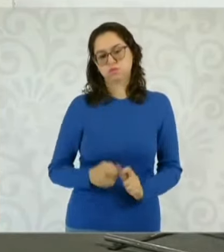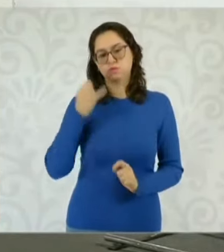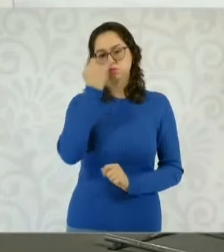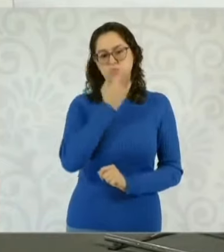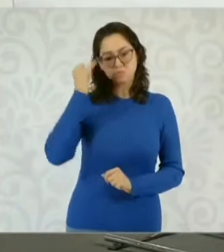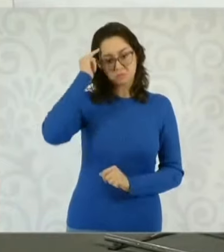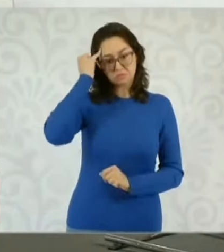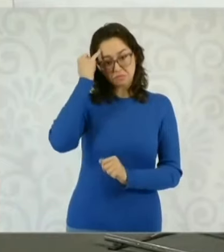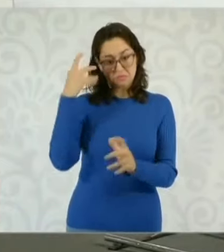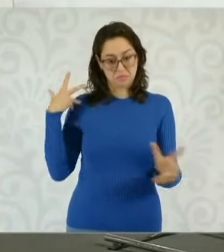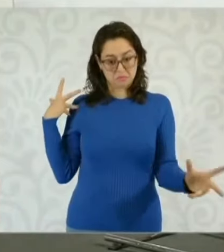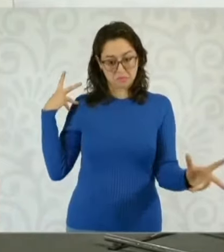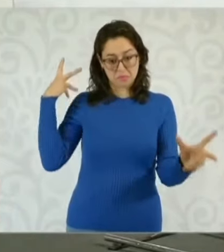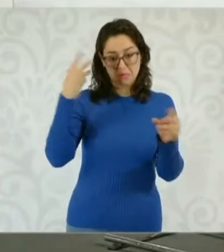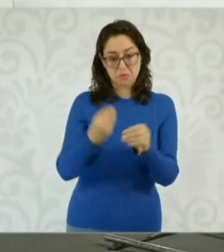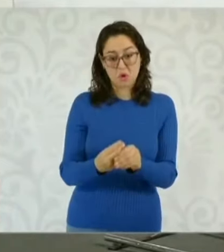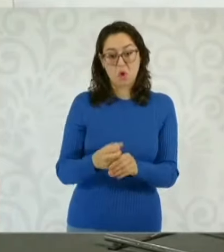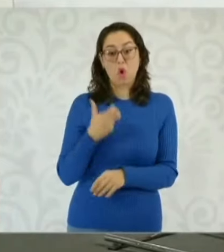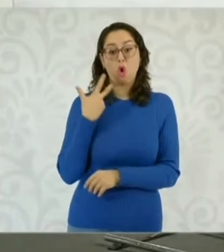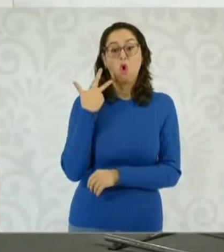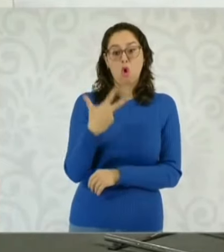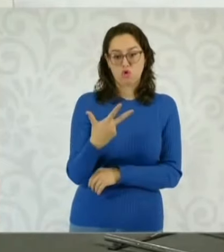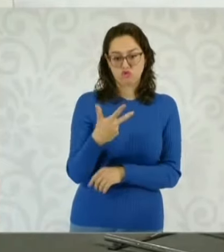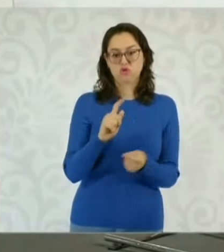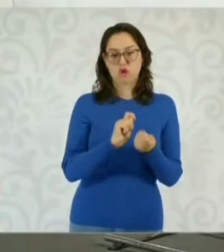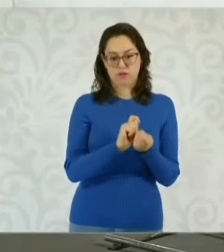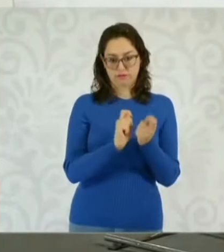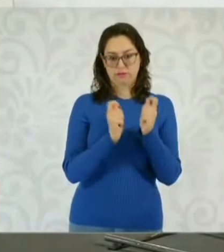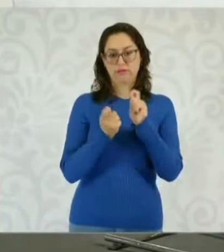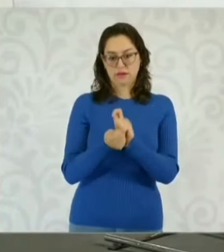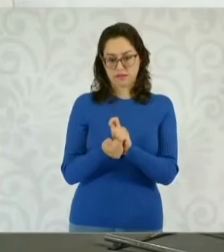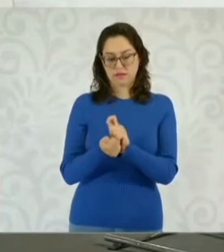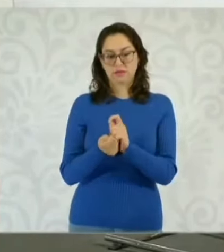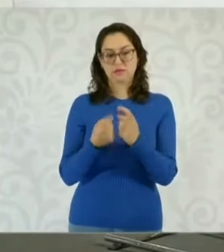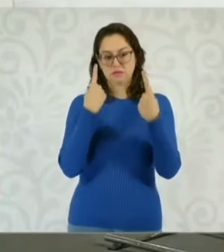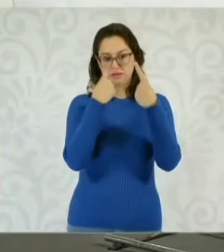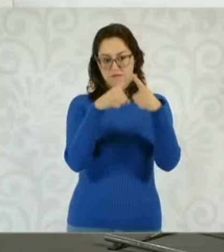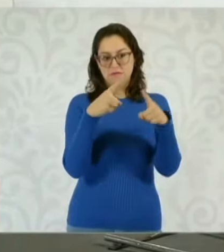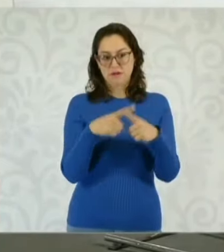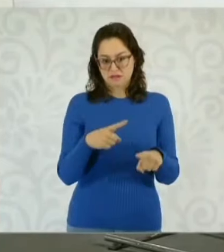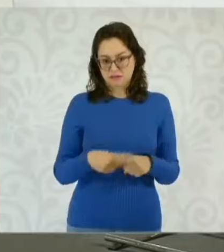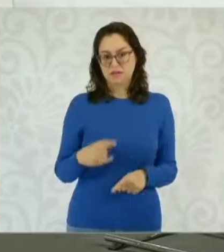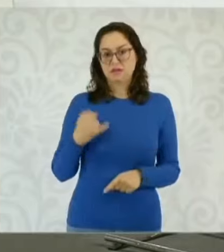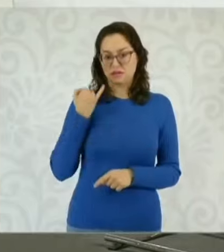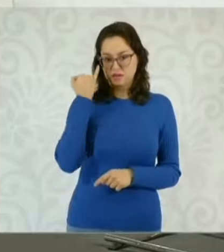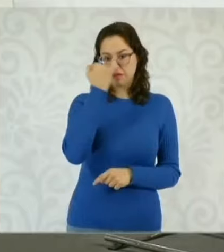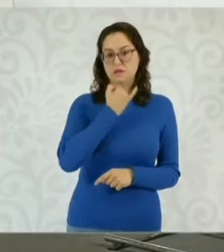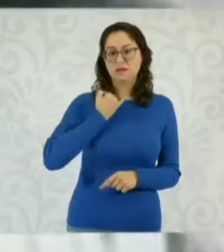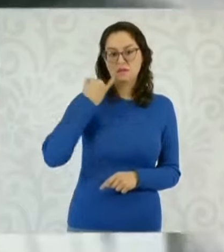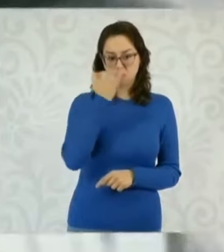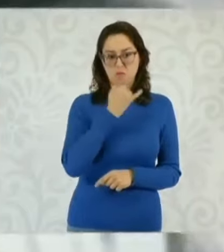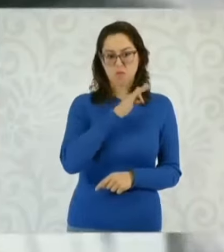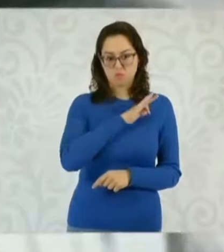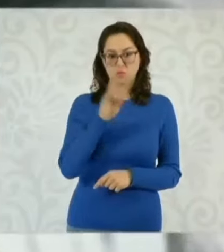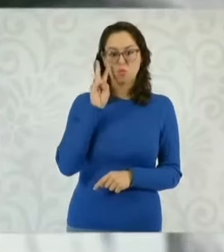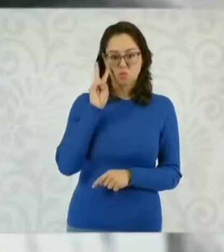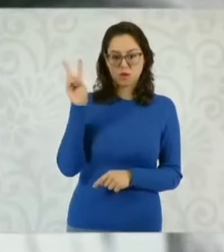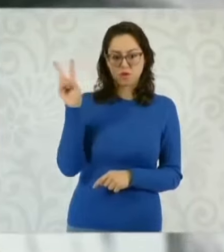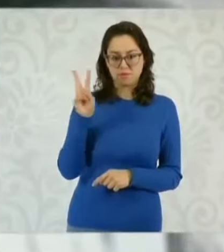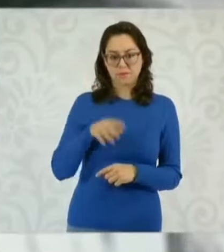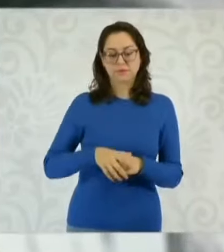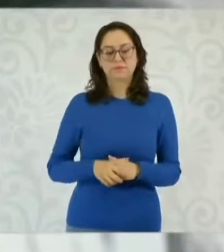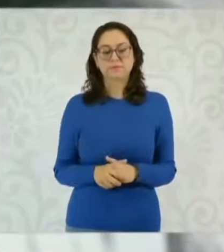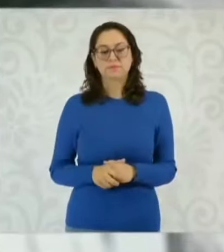a la fecha se suman 8 traducciones al ayapaneco, jacalteco, sayulteco, popoluca,